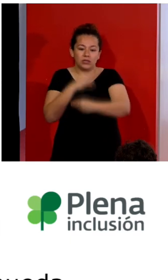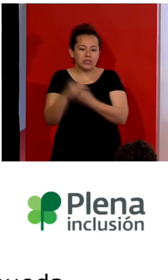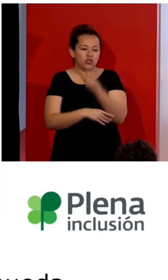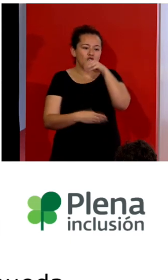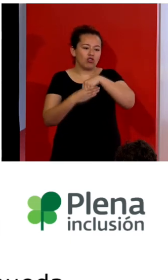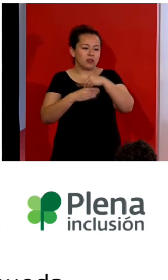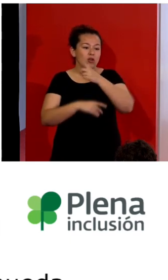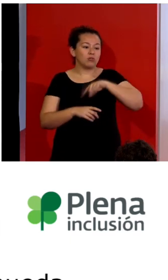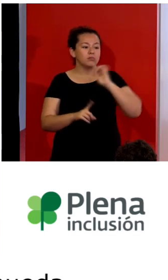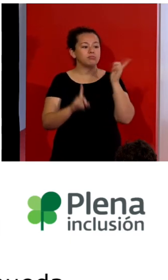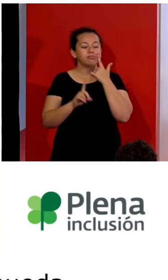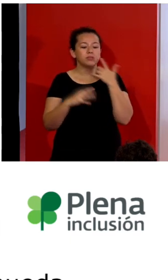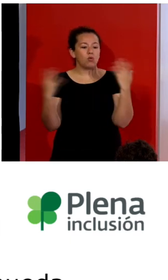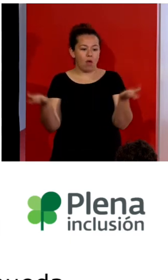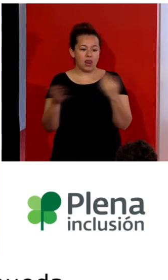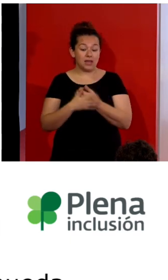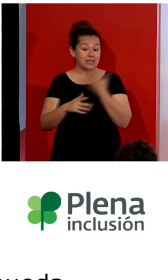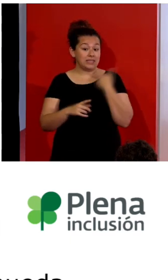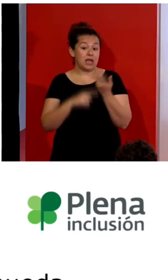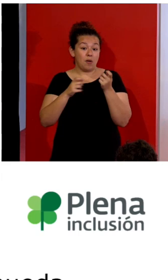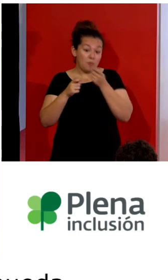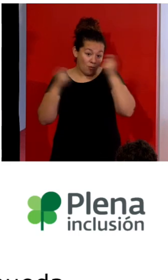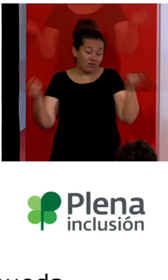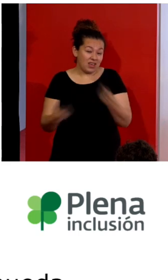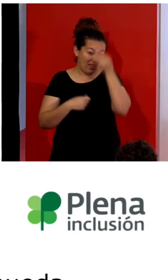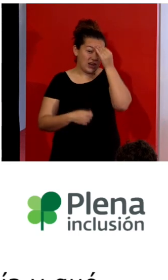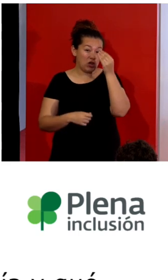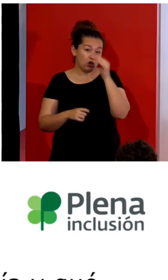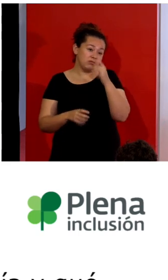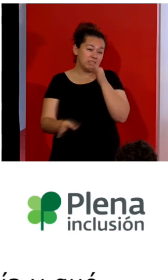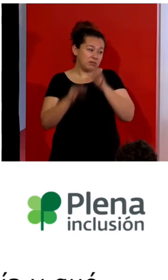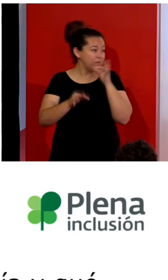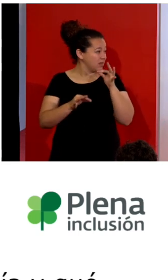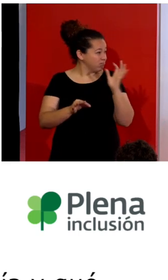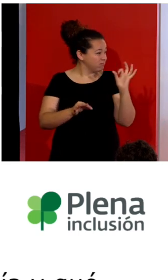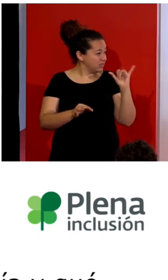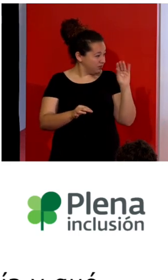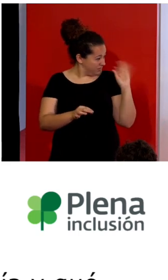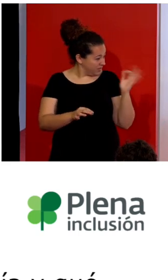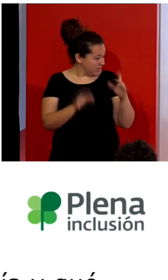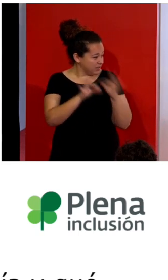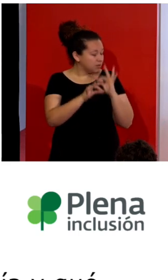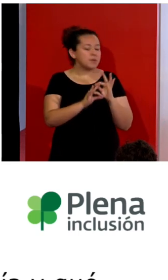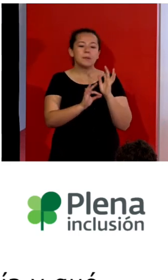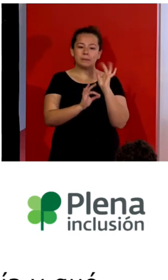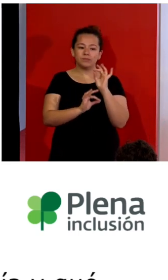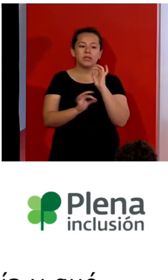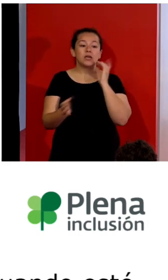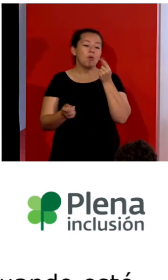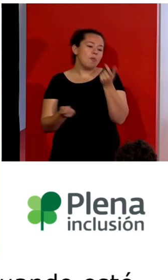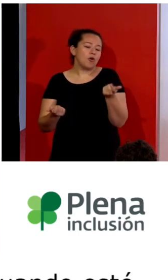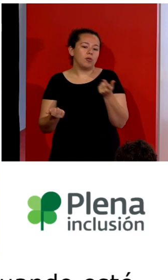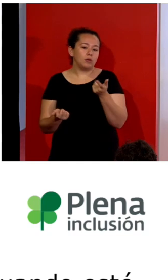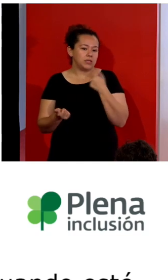vais a encontrar en ella. Cuando esté publicada, creo que será en septiembre, Silvia. Y, y un poco va a ser